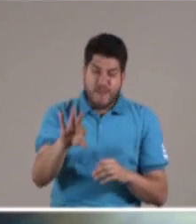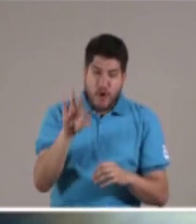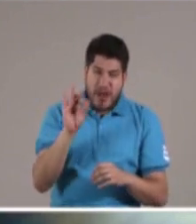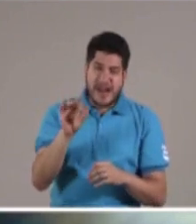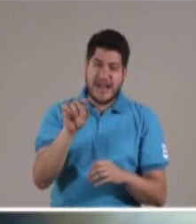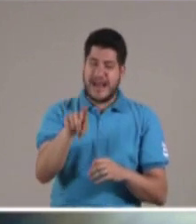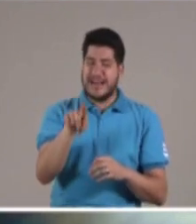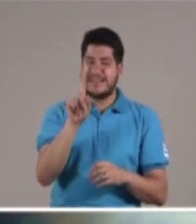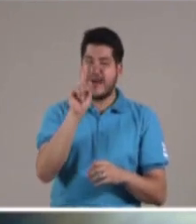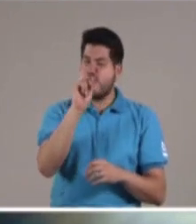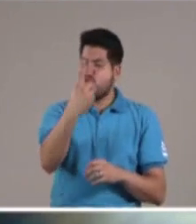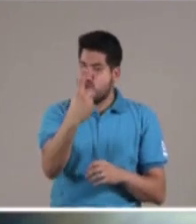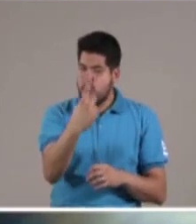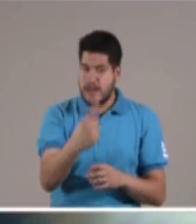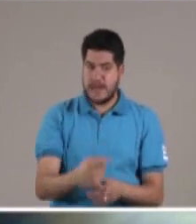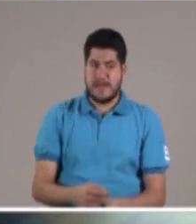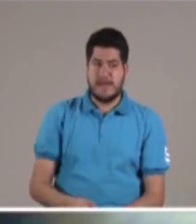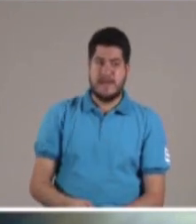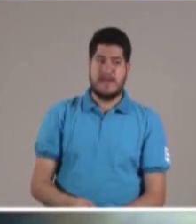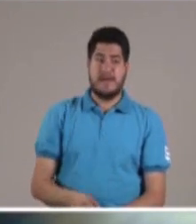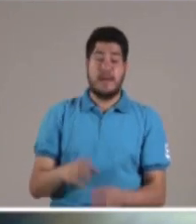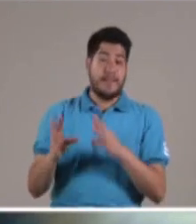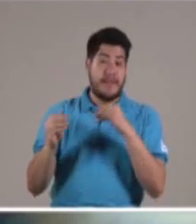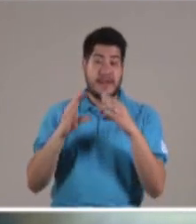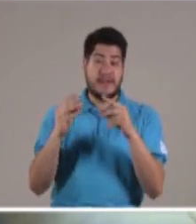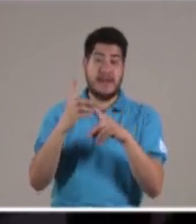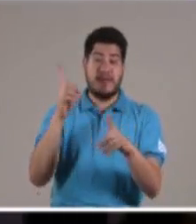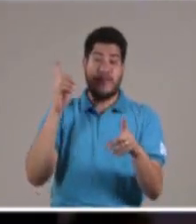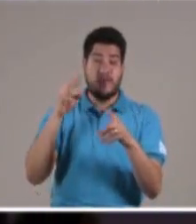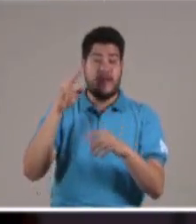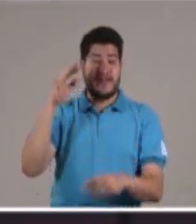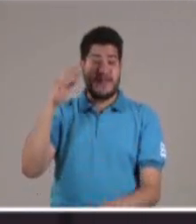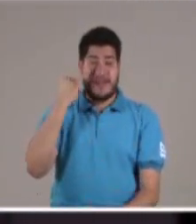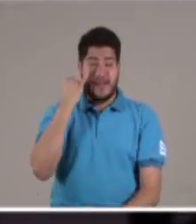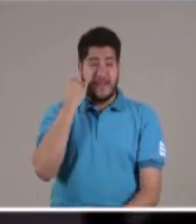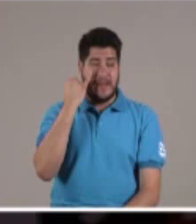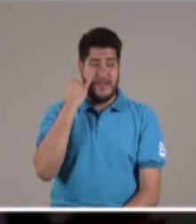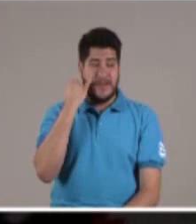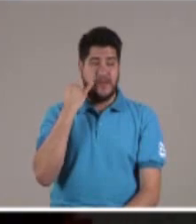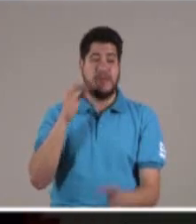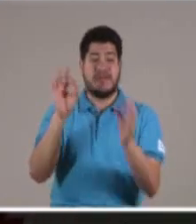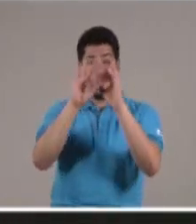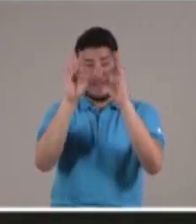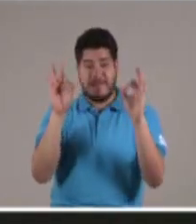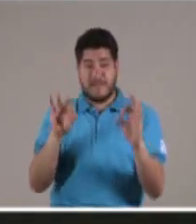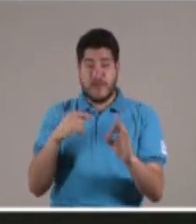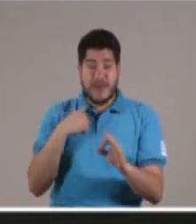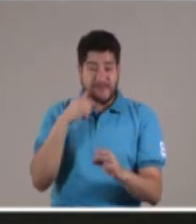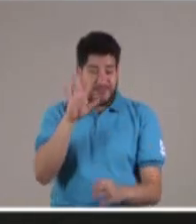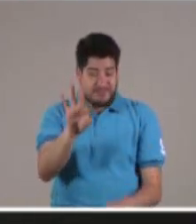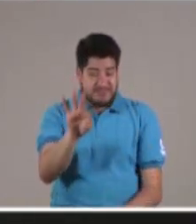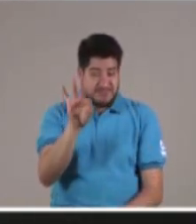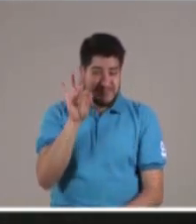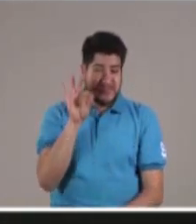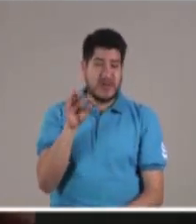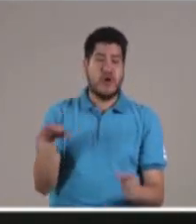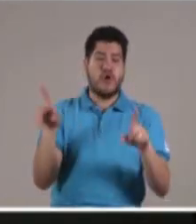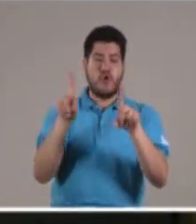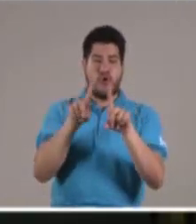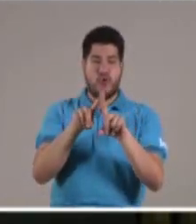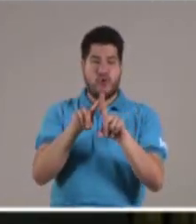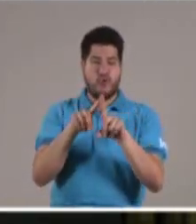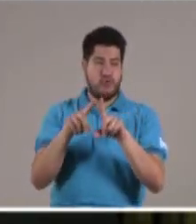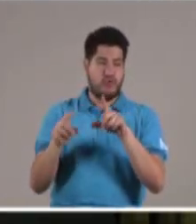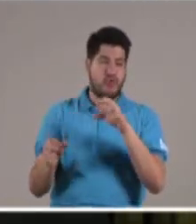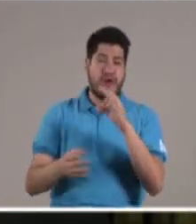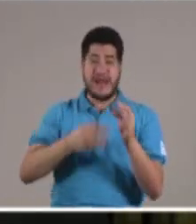única y eso lo estábamos platicando desde el día miércoles la forma es que las voy a junto a la fuente de